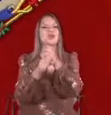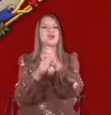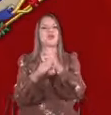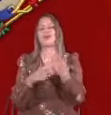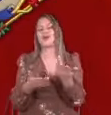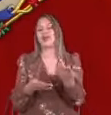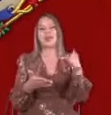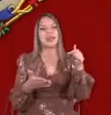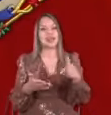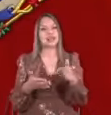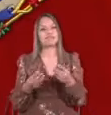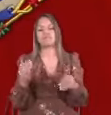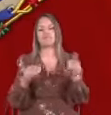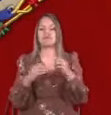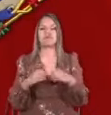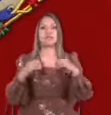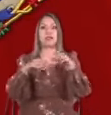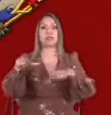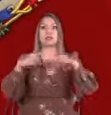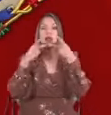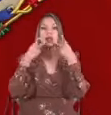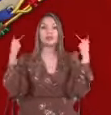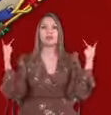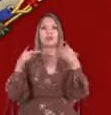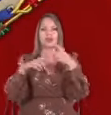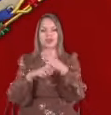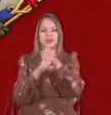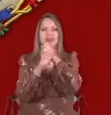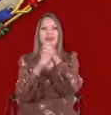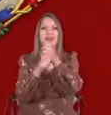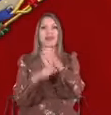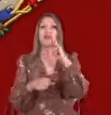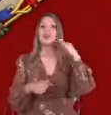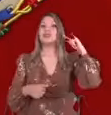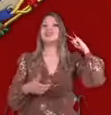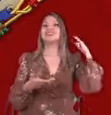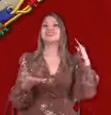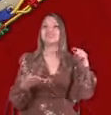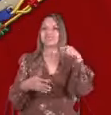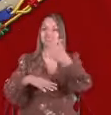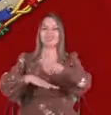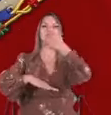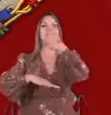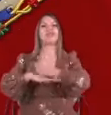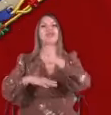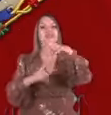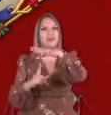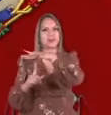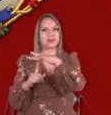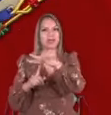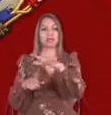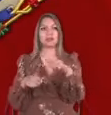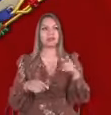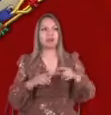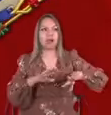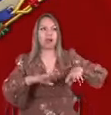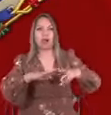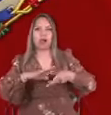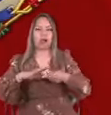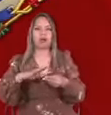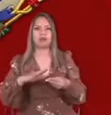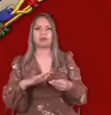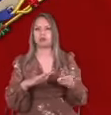con mucha intervención en el espacio público, para que sean los niños y las niñas que se tomen las plazas y los parques y no la delincuencia.